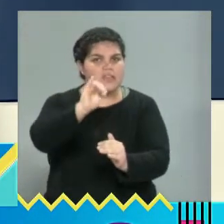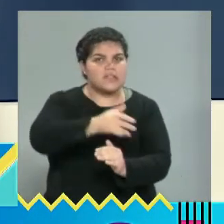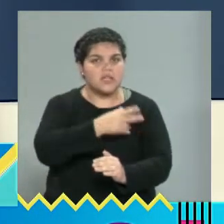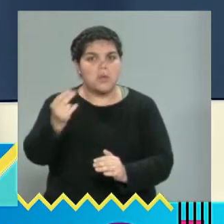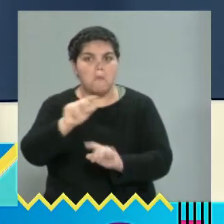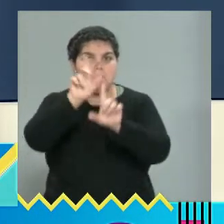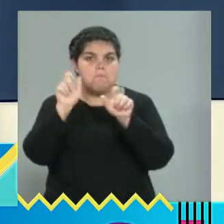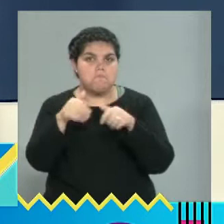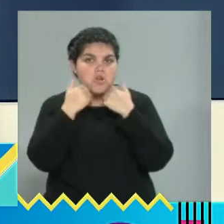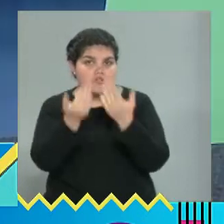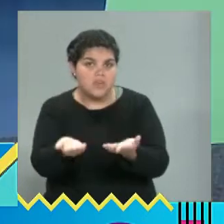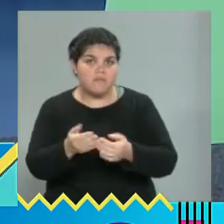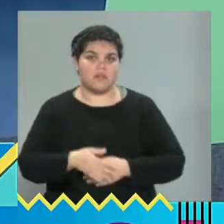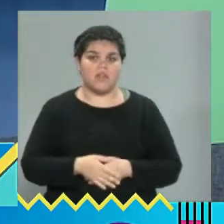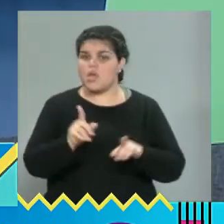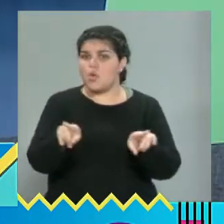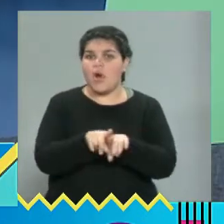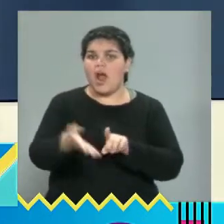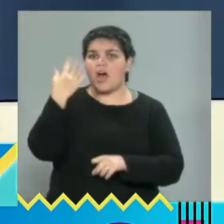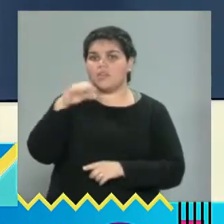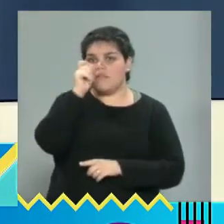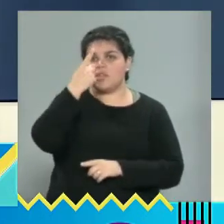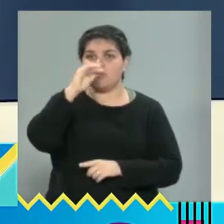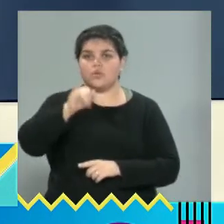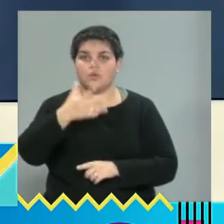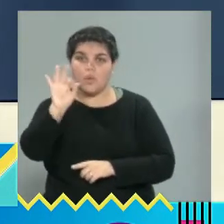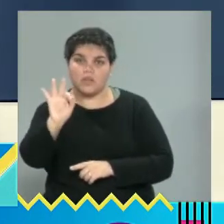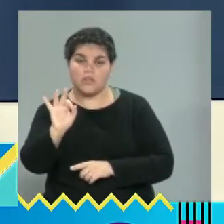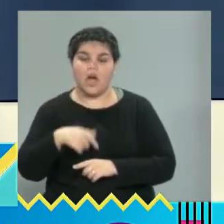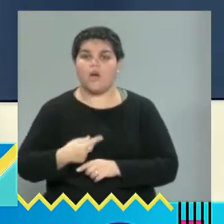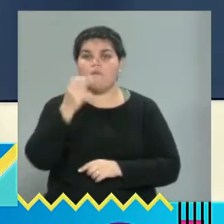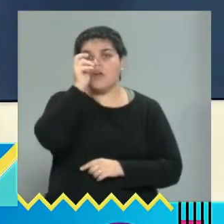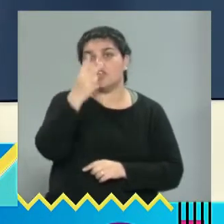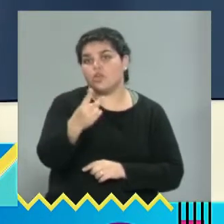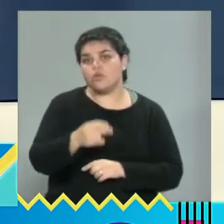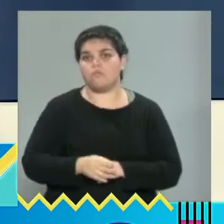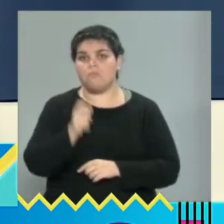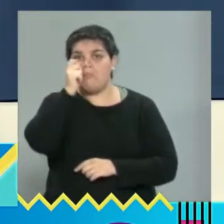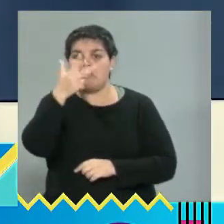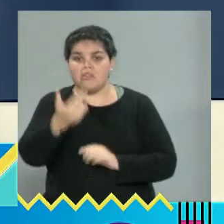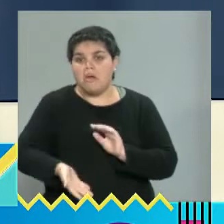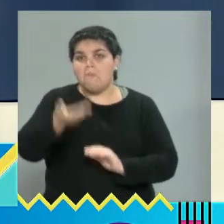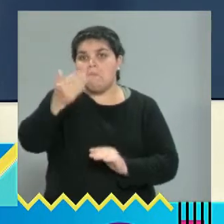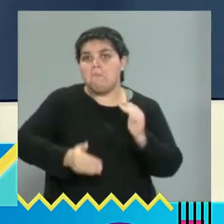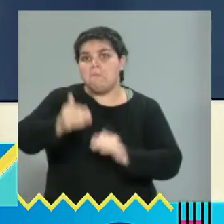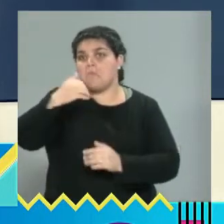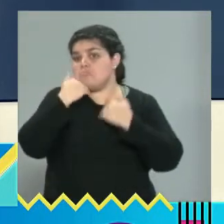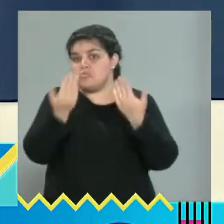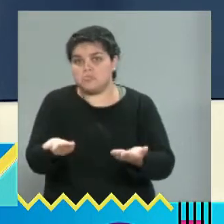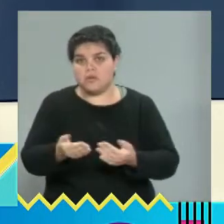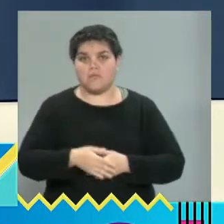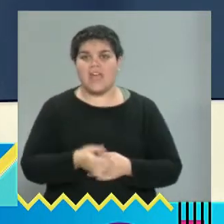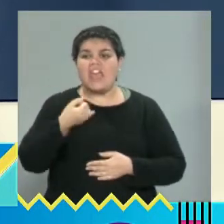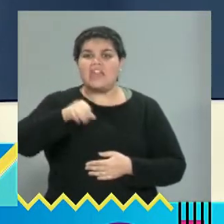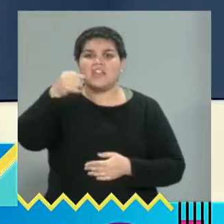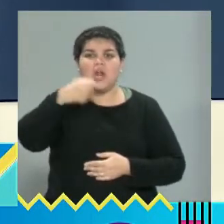volver a 21.50, si se va a quedar en 22.30 como cerró hoy, si va a tender a 23. Y lo que tampoco se sabe en cuánto va a quedar la tasa de